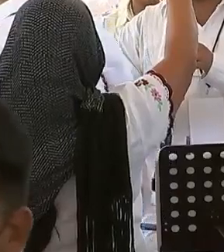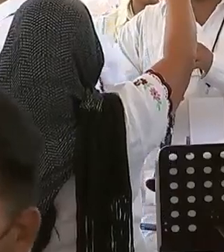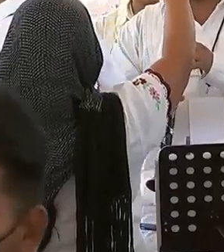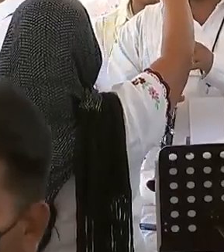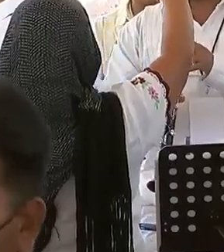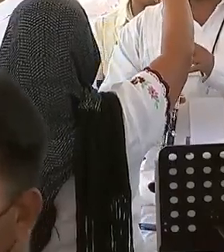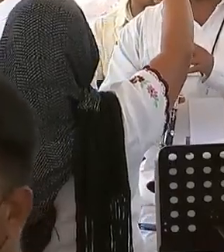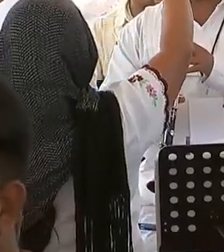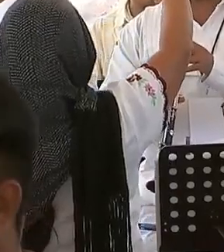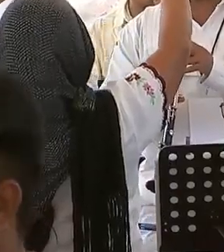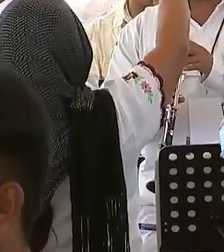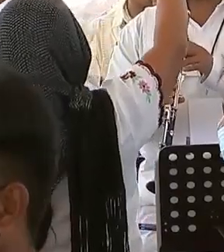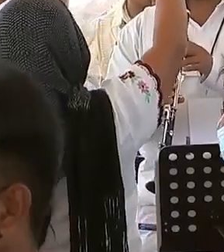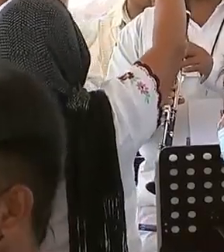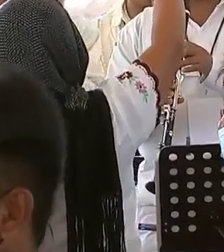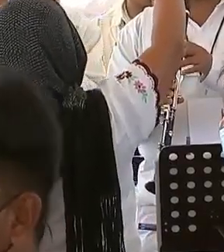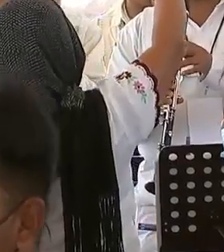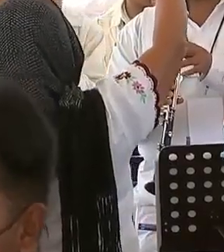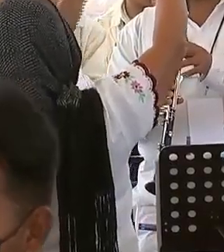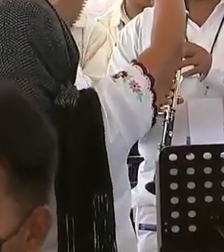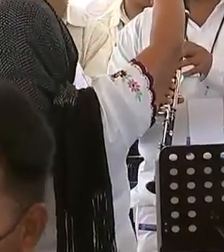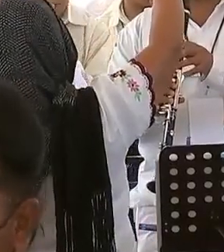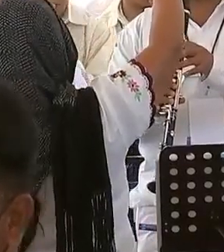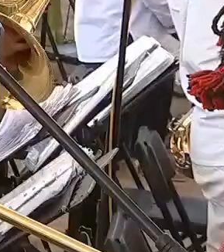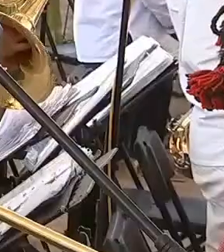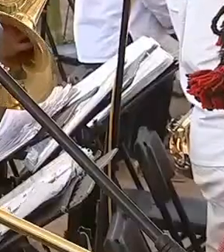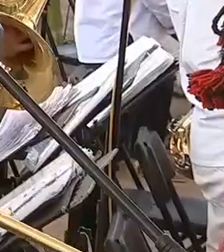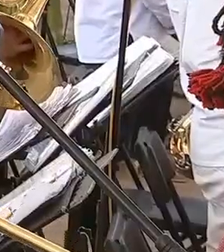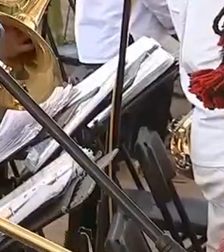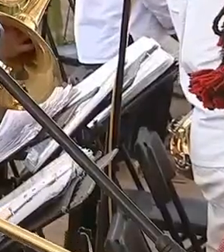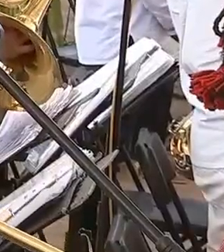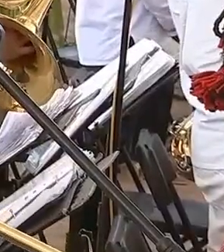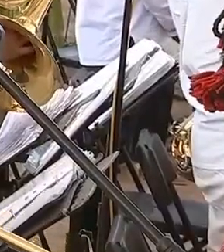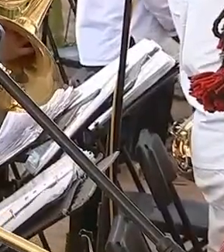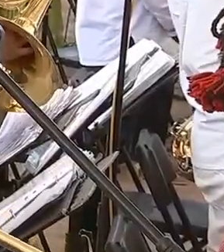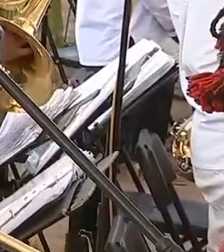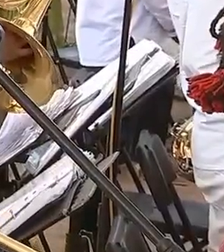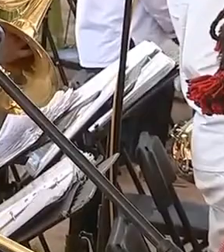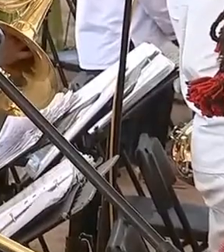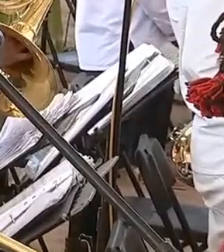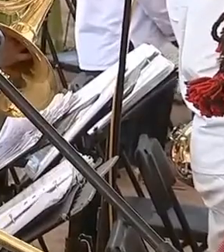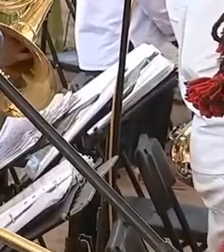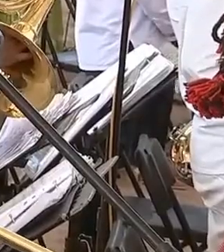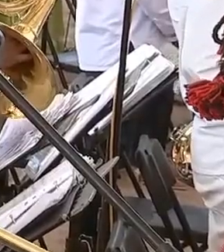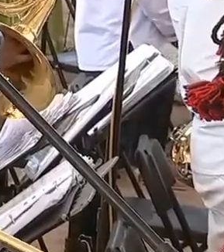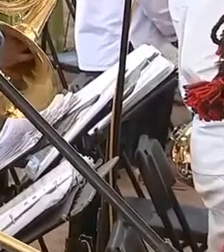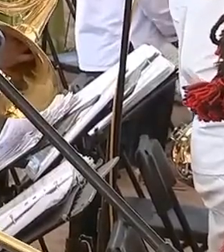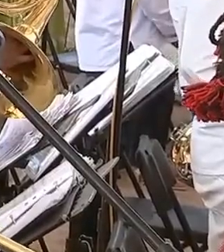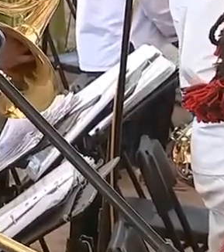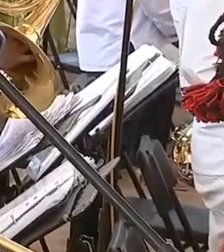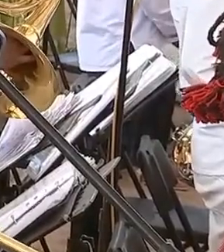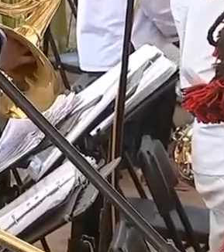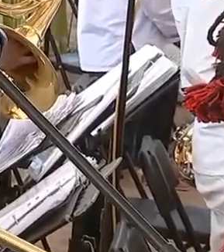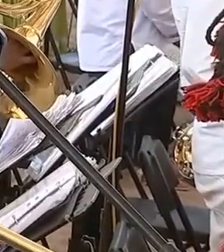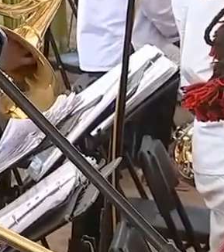Guaraputeca, Usin Santarapo en Chimaca, Usin Santarapo